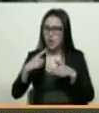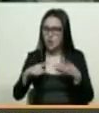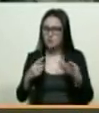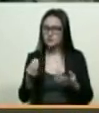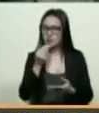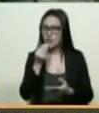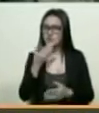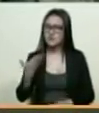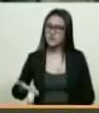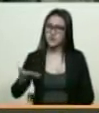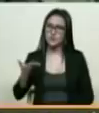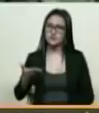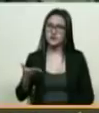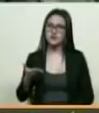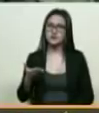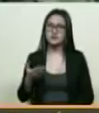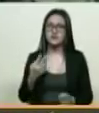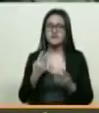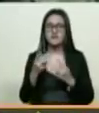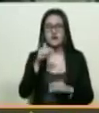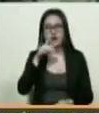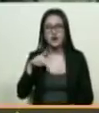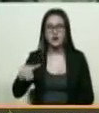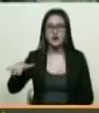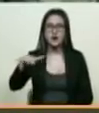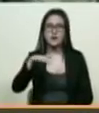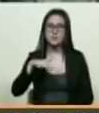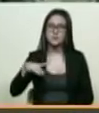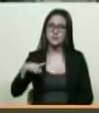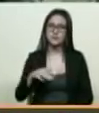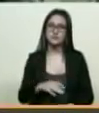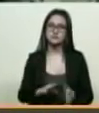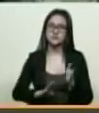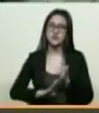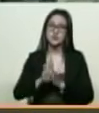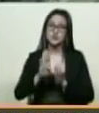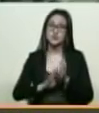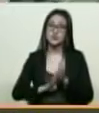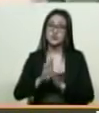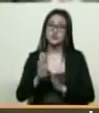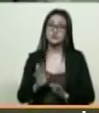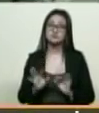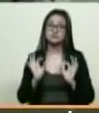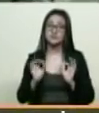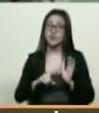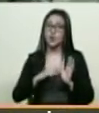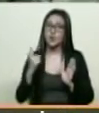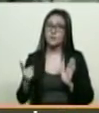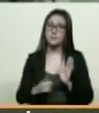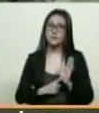básica. Ferias del campo soberano, para ir avanzando, repito,